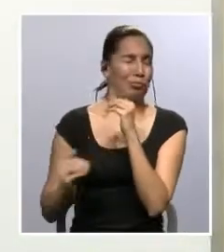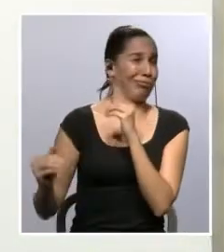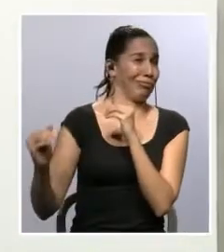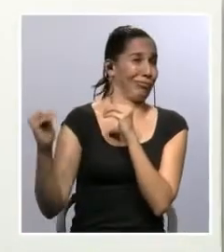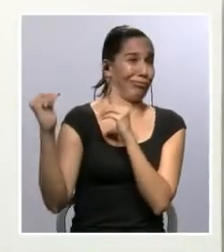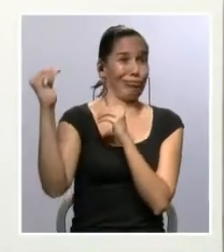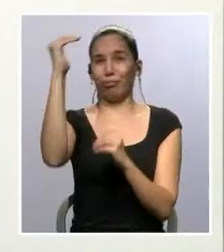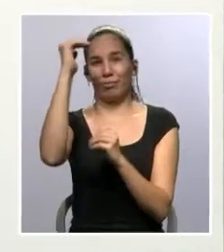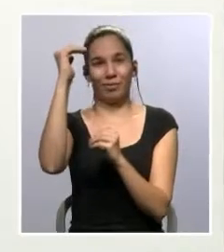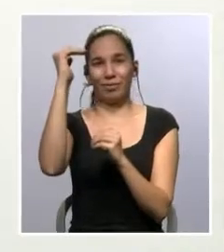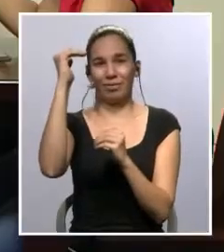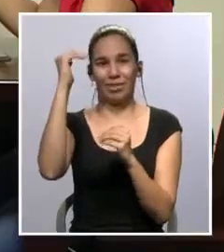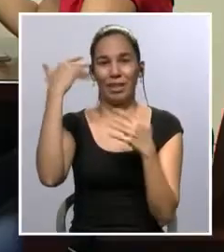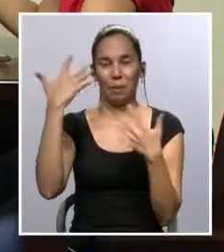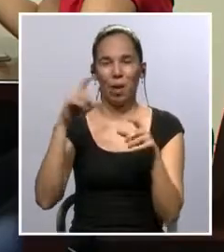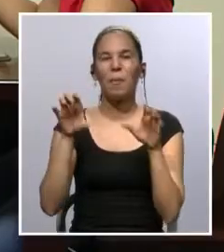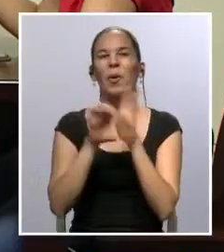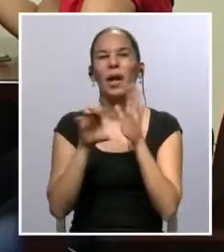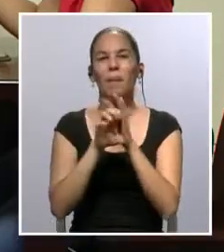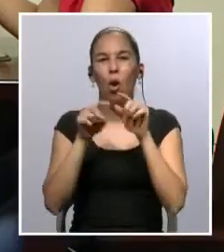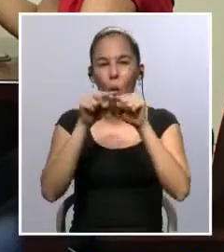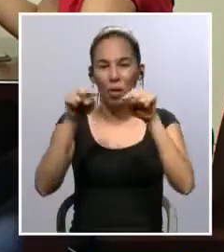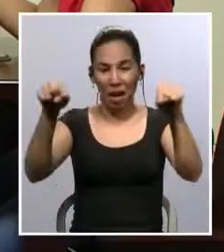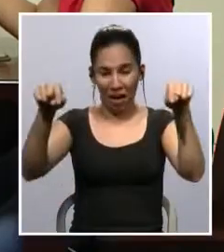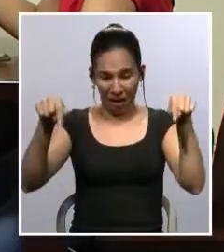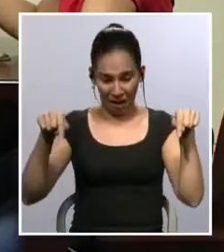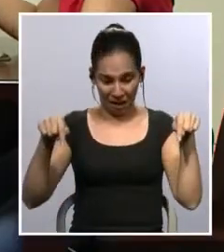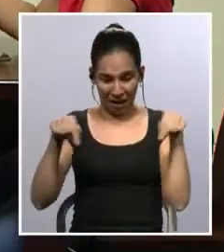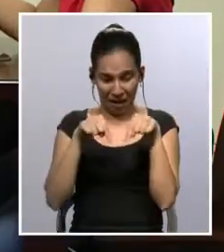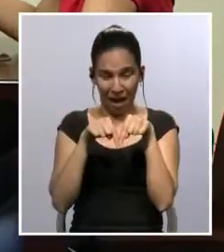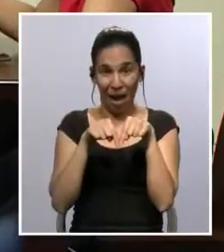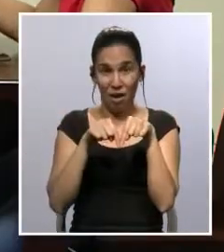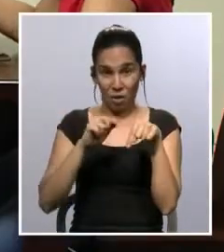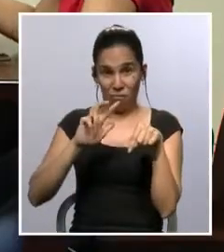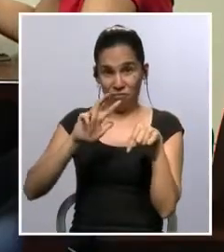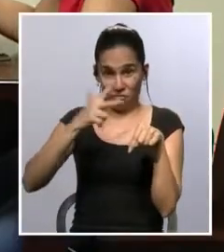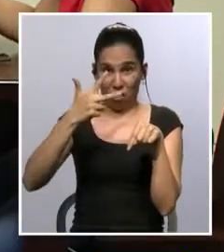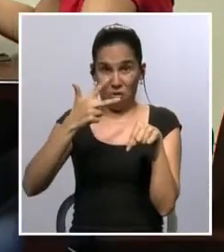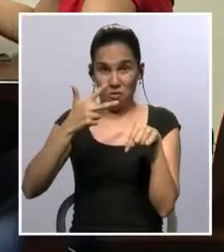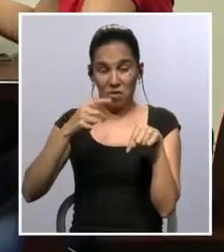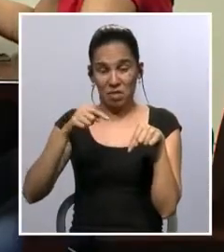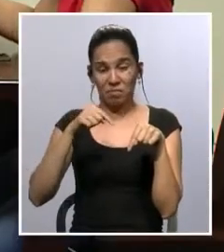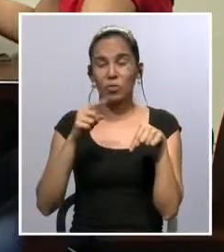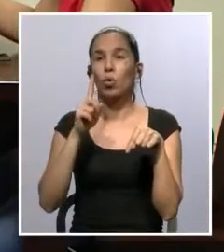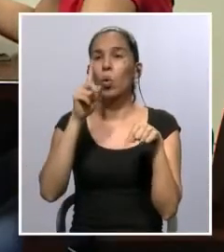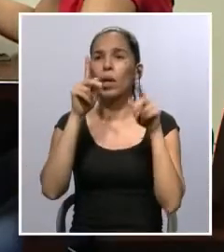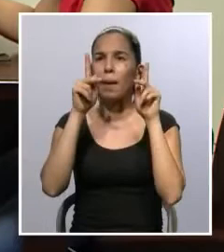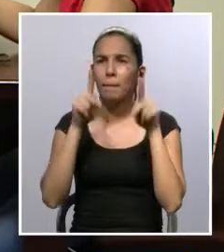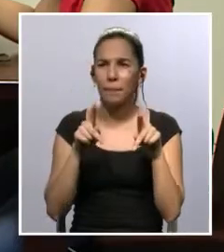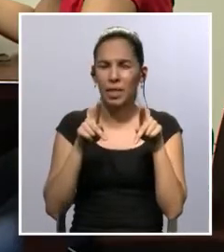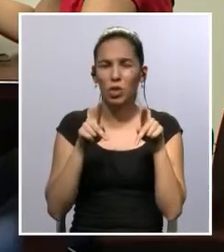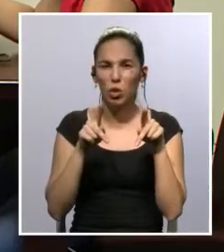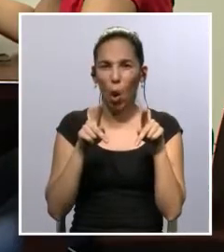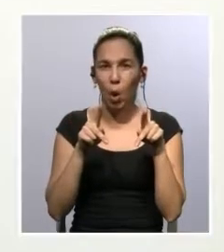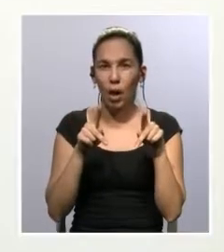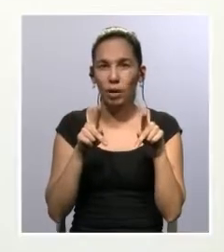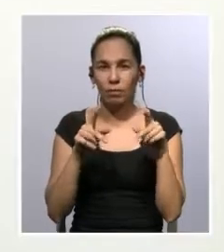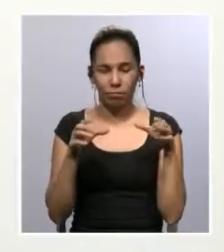más, podemos convertirlo a una cajita cúbica, porque estamos hablando de metros cúbicos. Ajá. Una persona normal